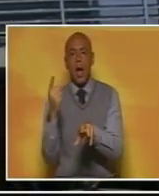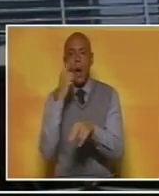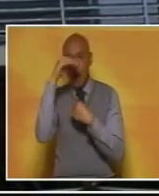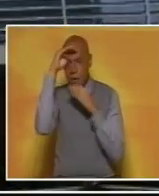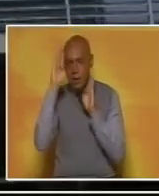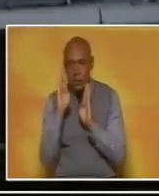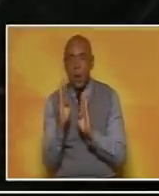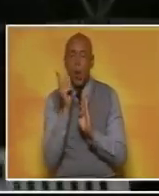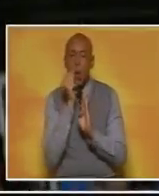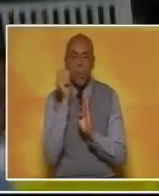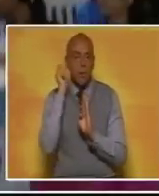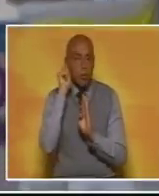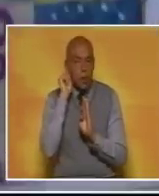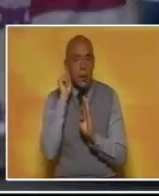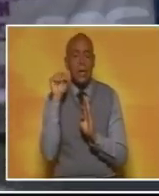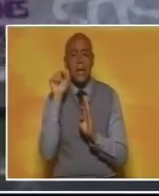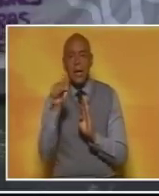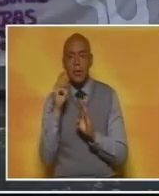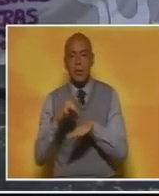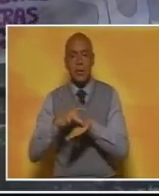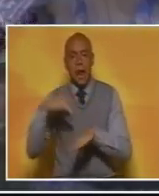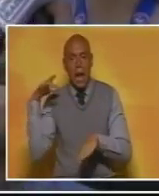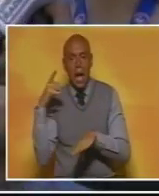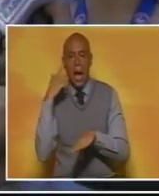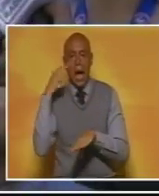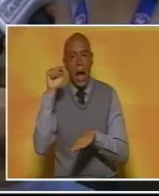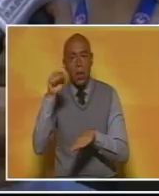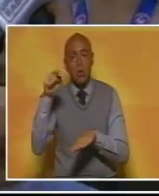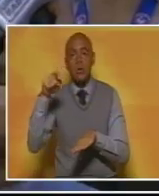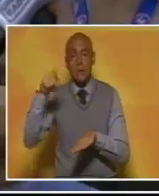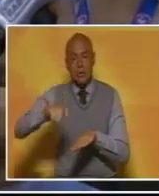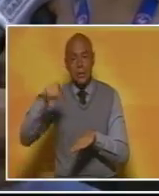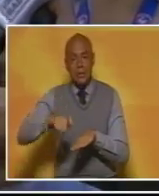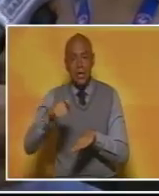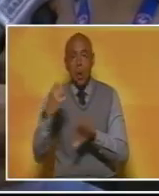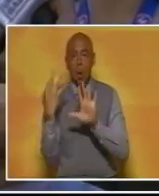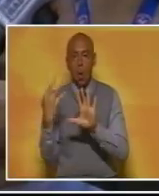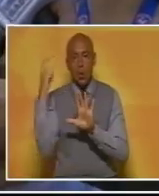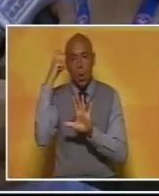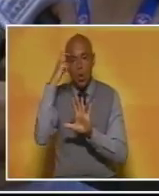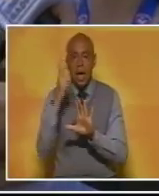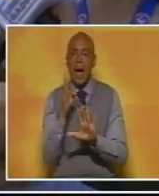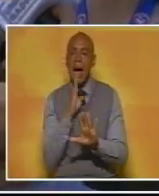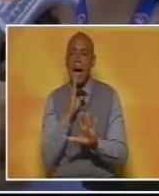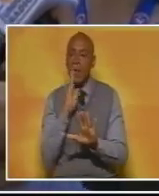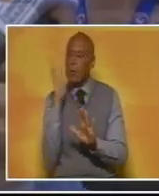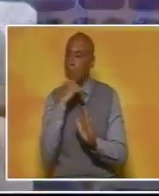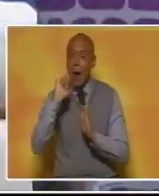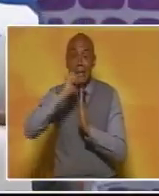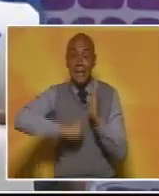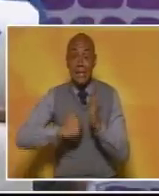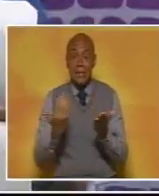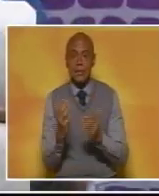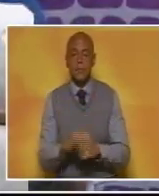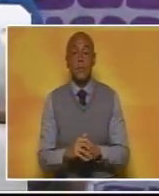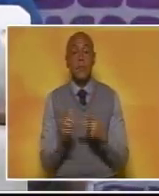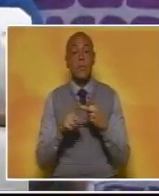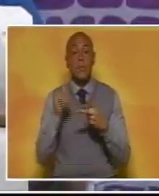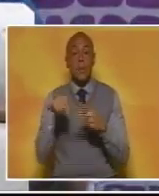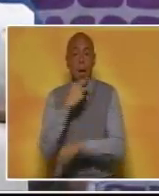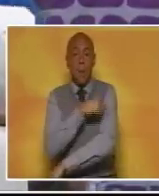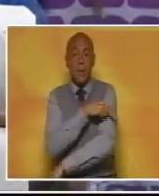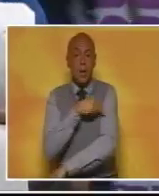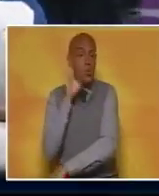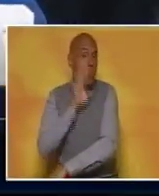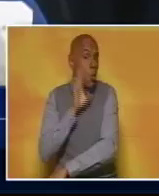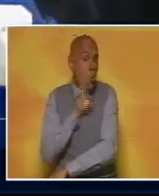de derecho susceptibles de protección especial, 8 días sin agua tiene este hospital. Los hospitales están contaminados,